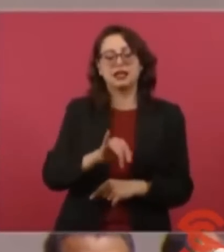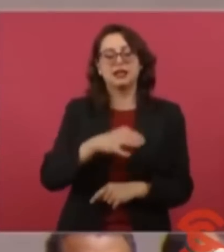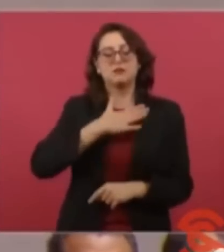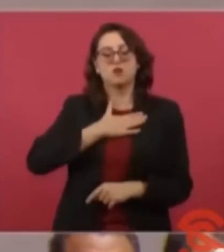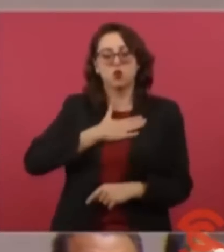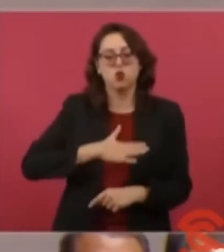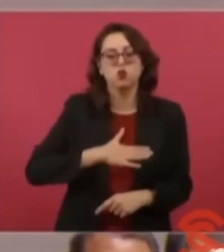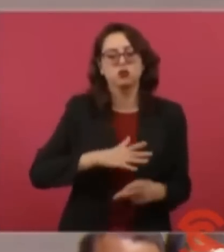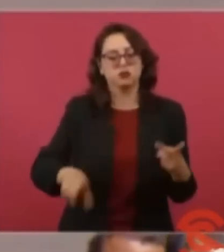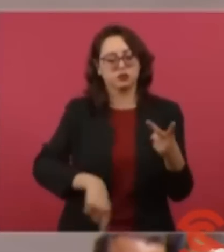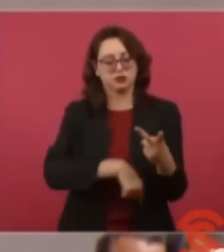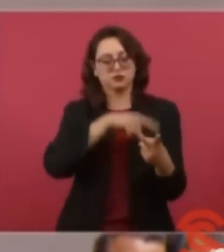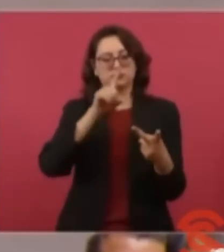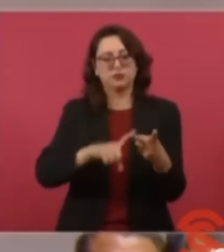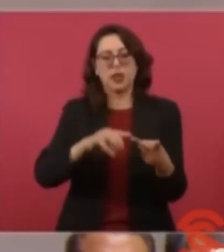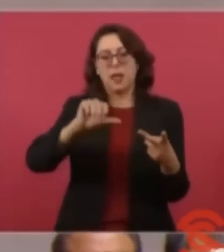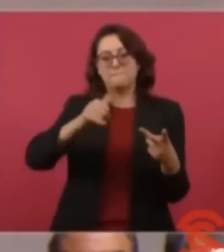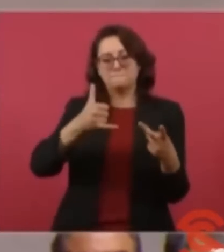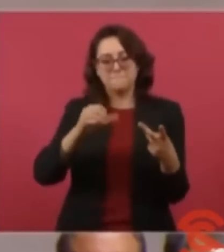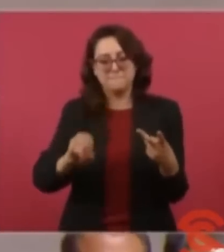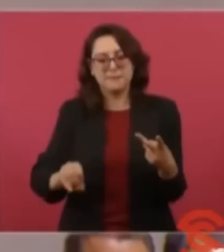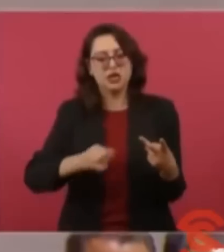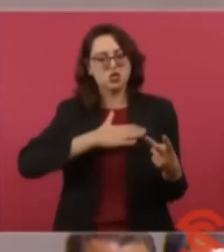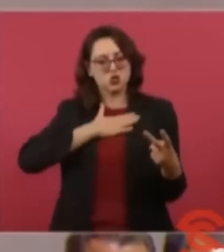al pueblo mayo,